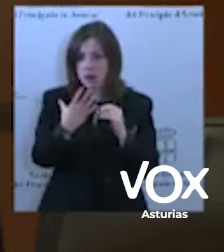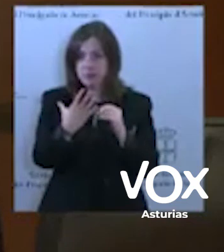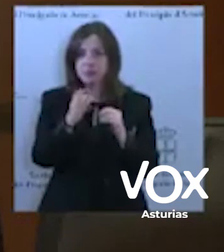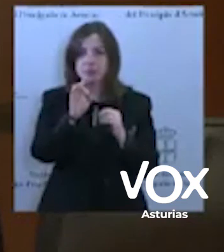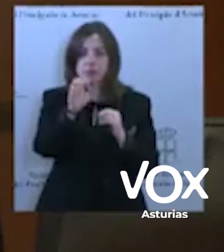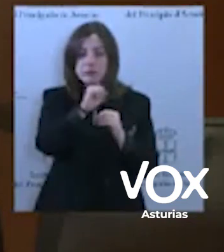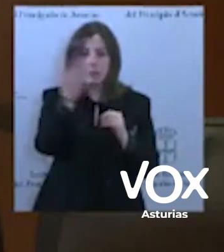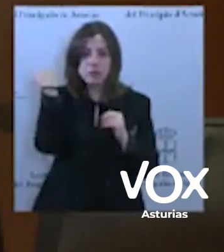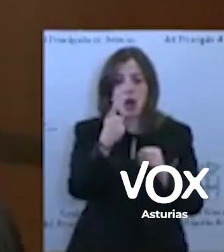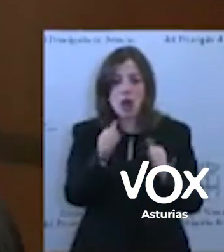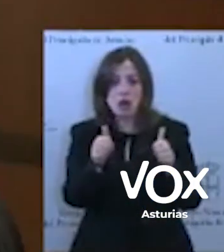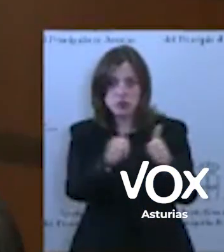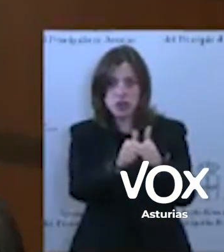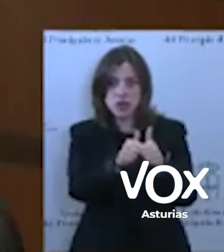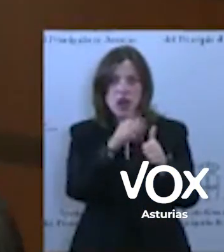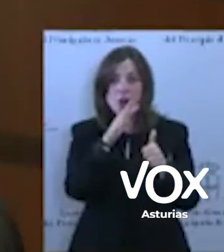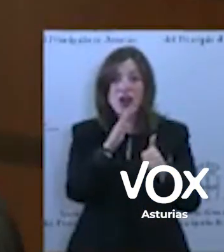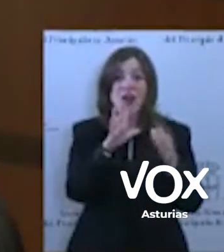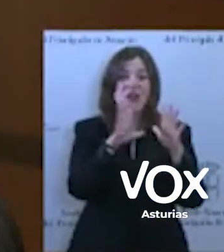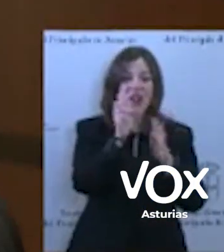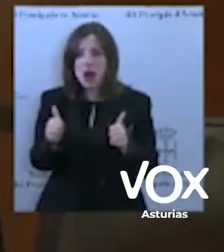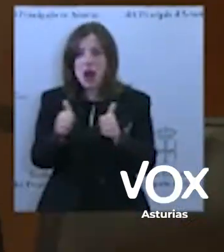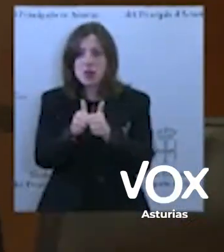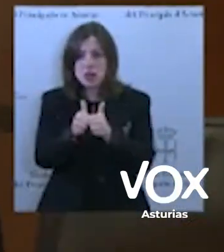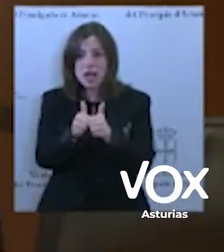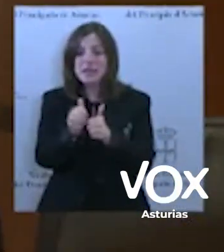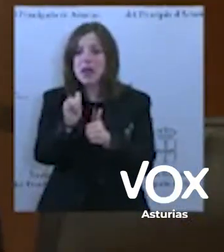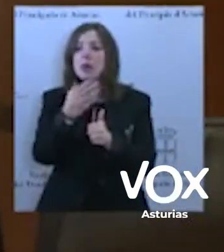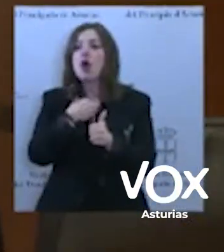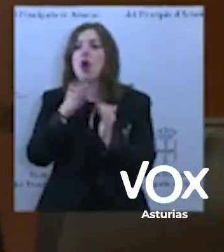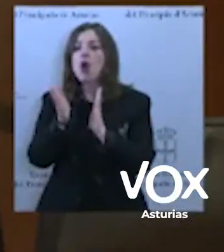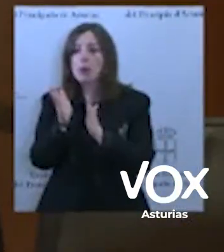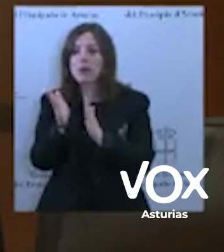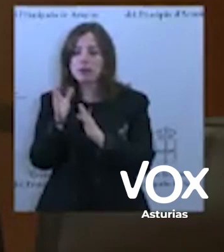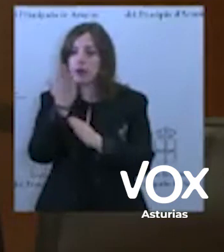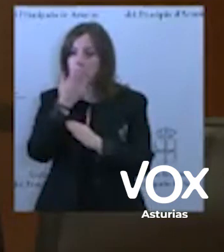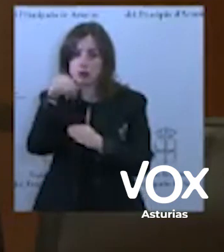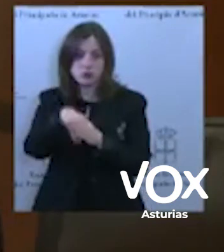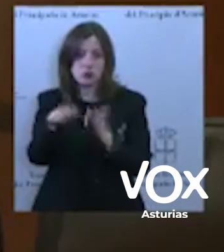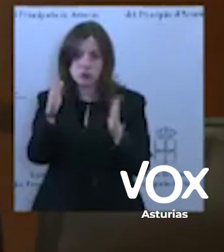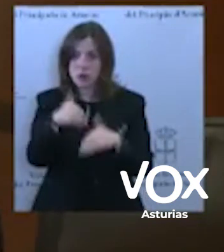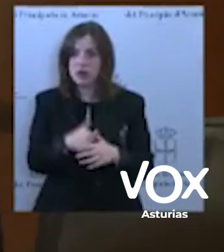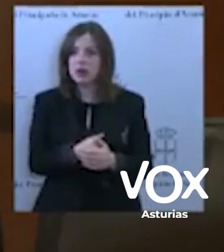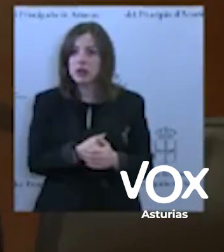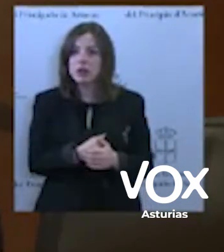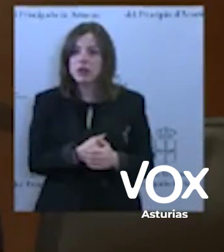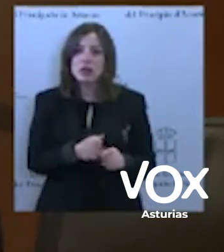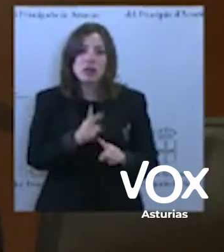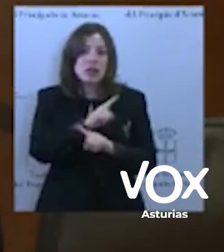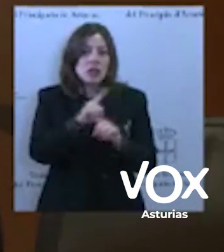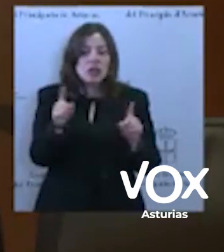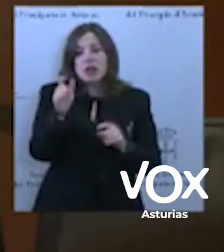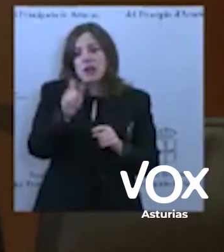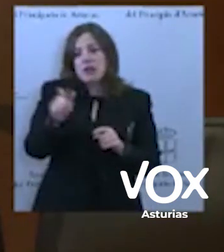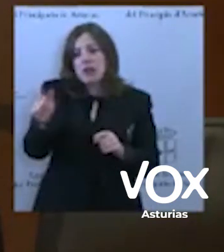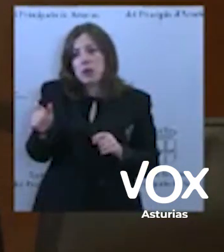auxiliar cada 10 o 15 niños. ¿Dónde están las prioridades de su gobierno? Tampoco se contemplan figuras para estos colegios tan necesarias como el terapeuta ocupacional,